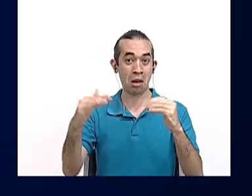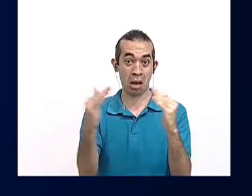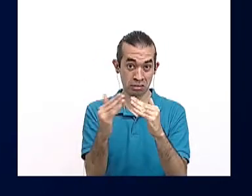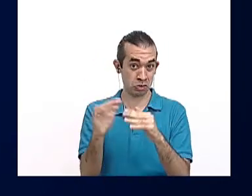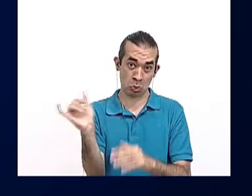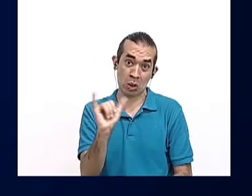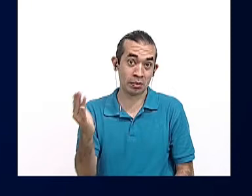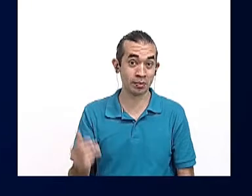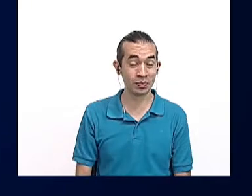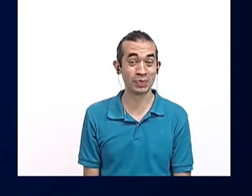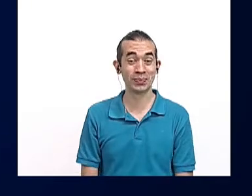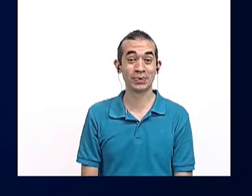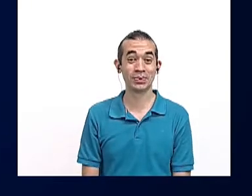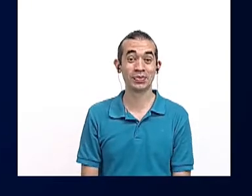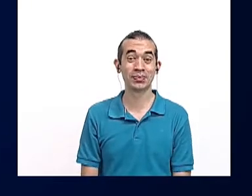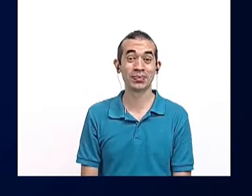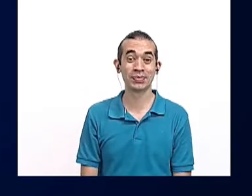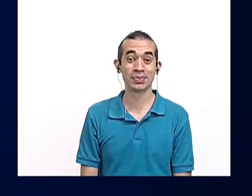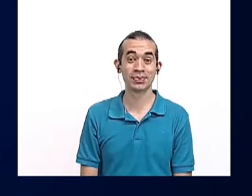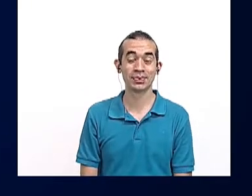hogares.